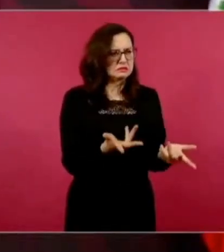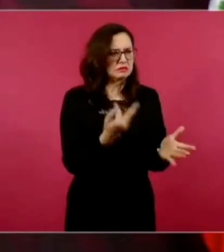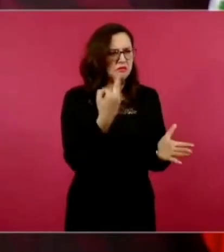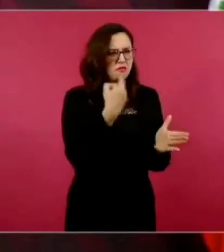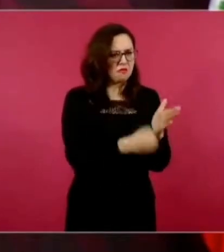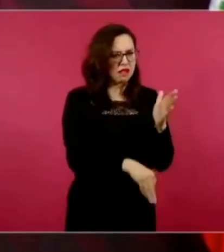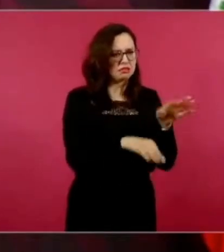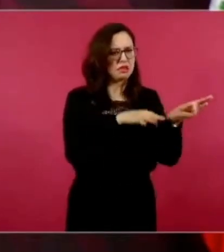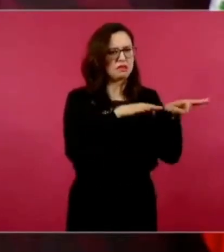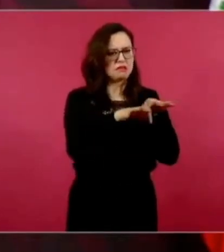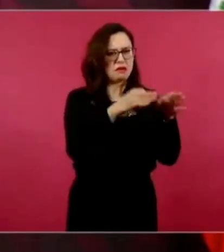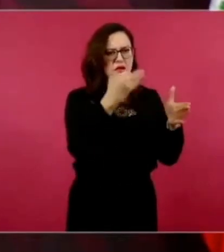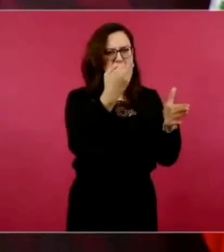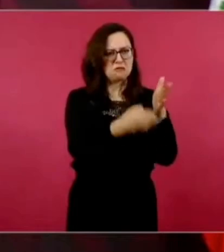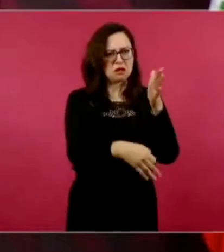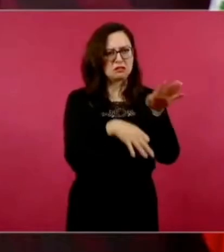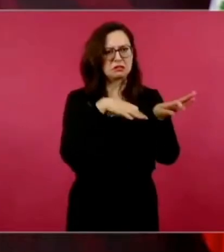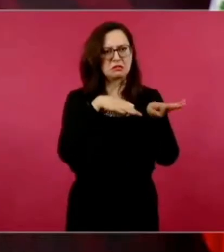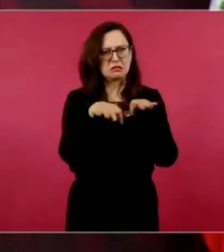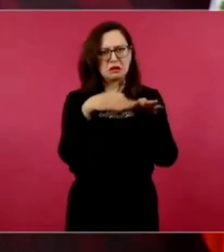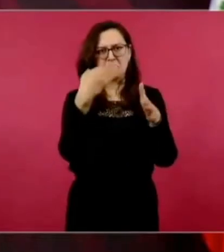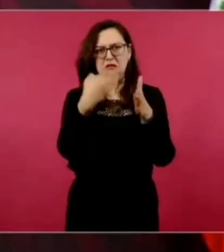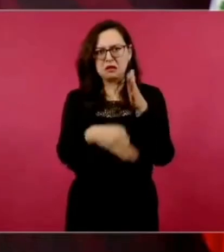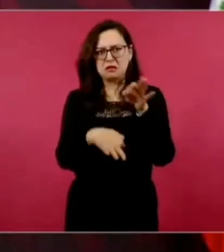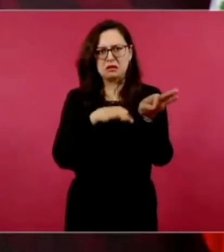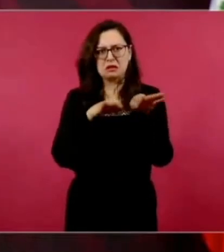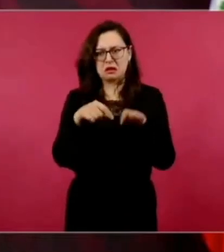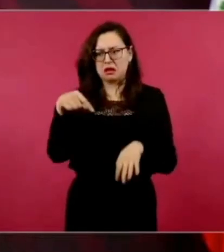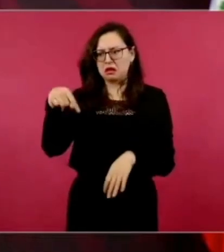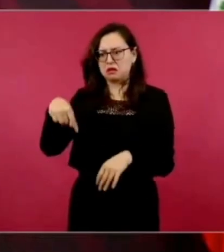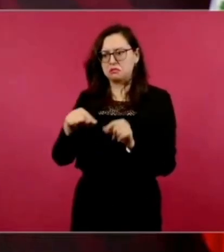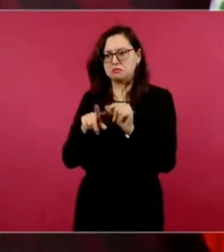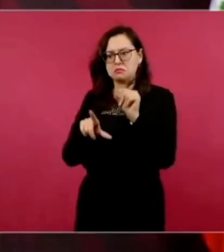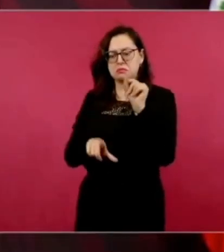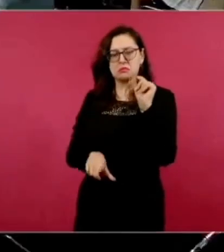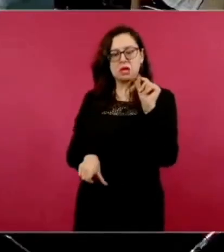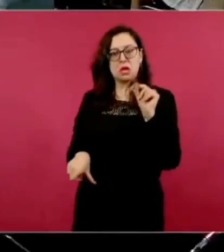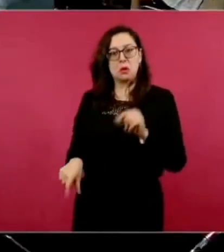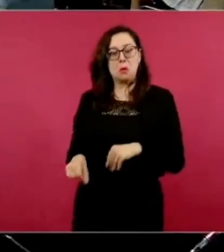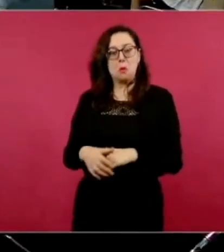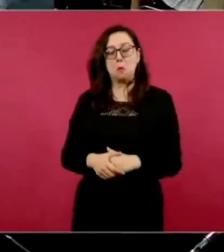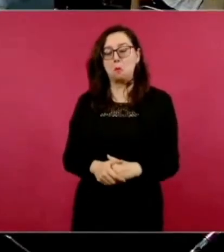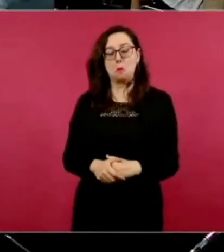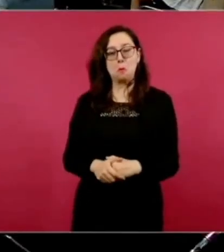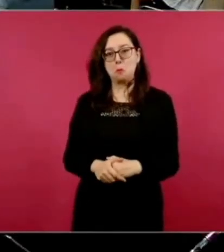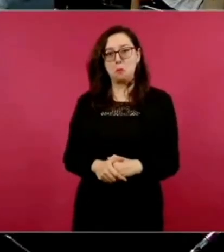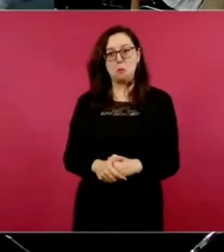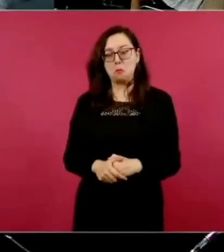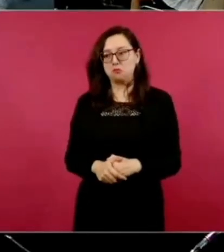Es de los países en donde más se ha incrementado el salario.